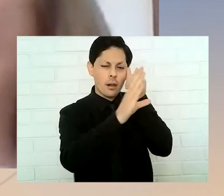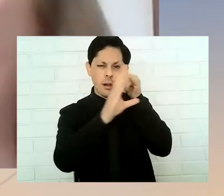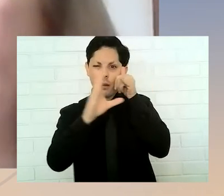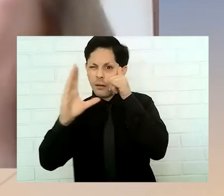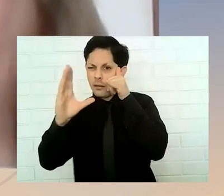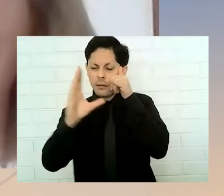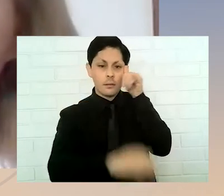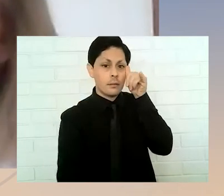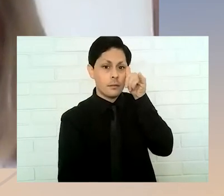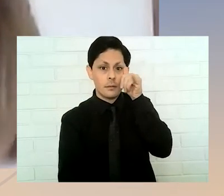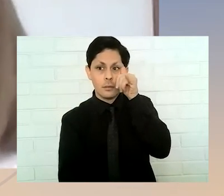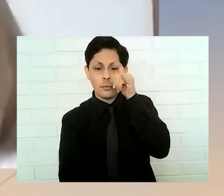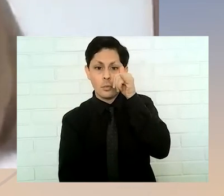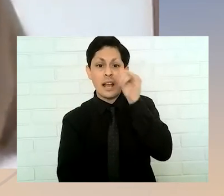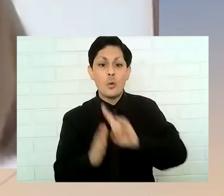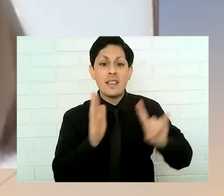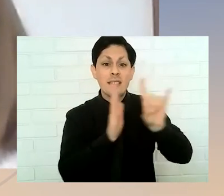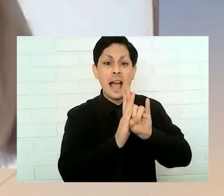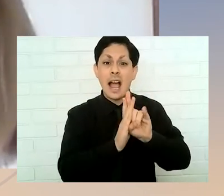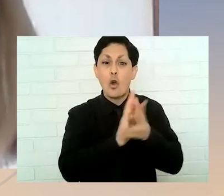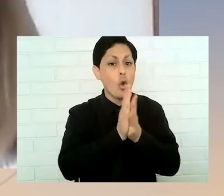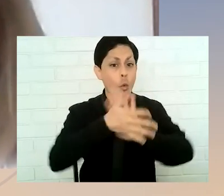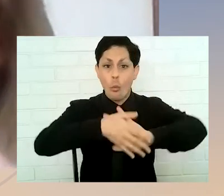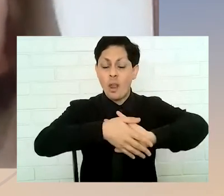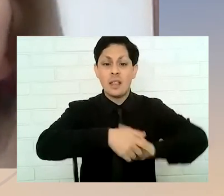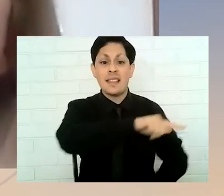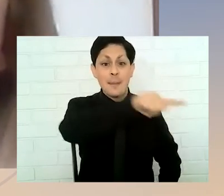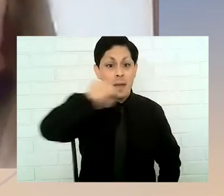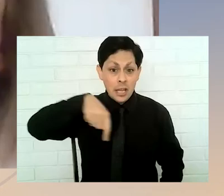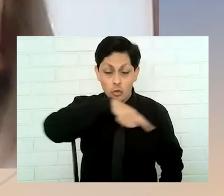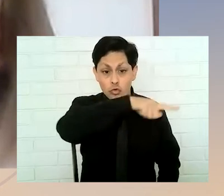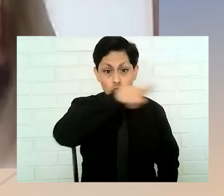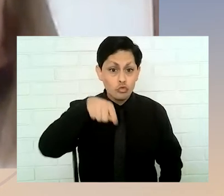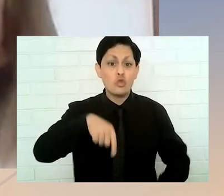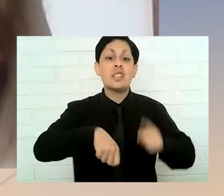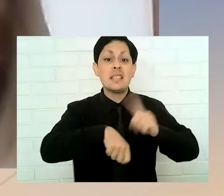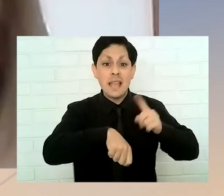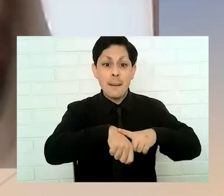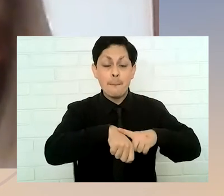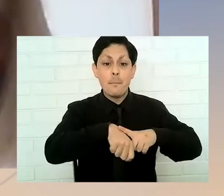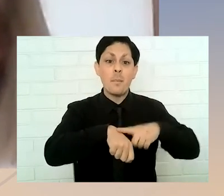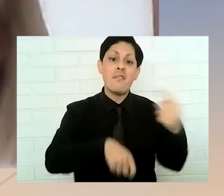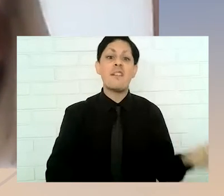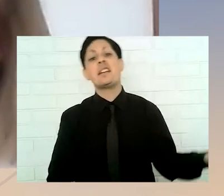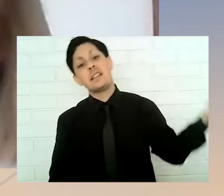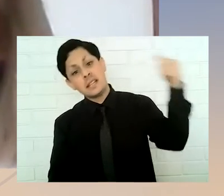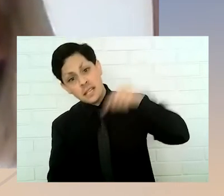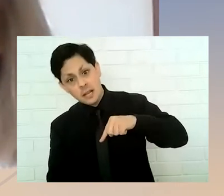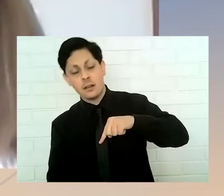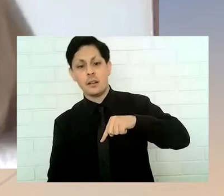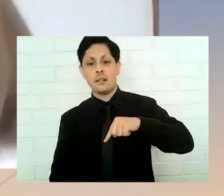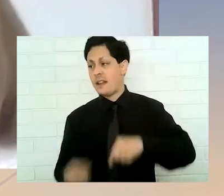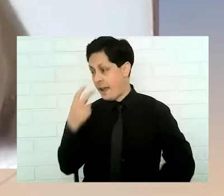sino toda una unidad completa, y después ocuparon su propio tiempo para venir a analizar con nosotros esos